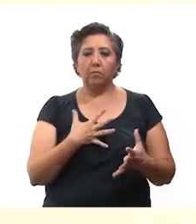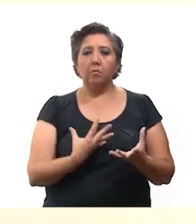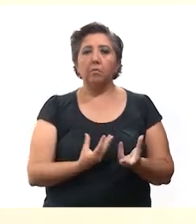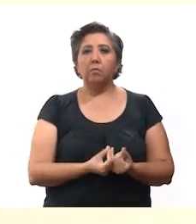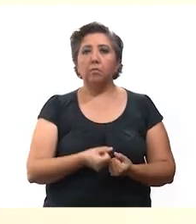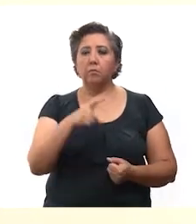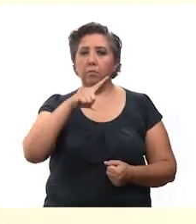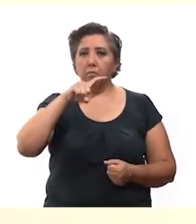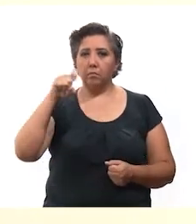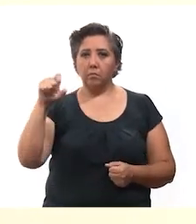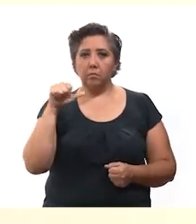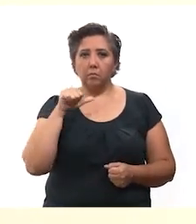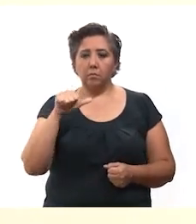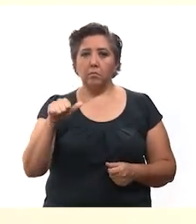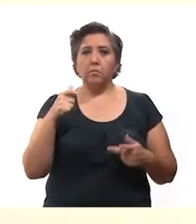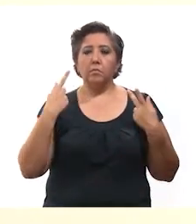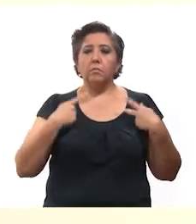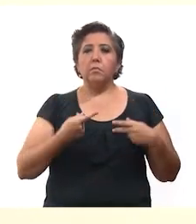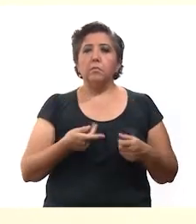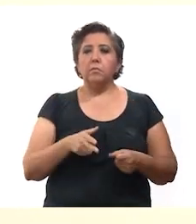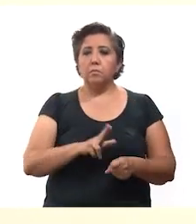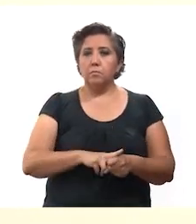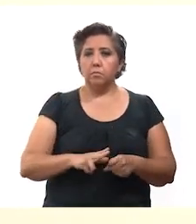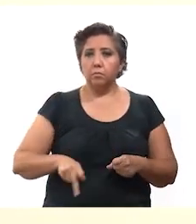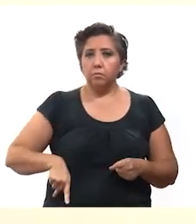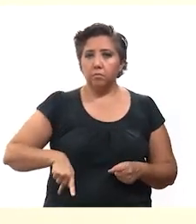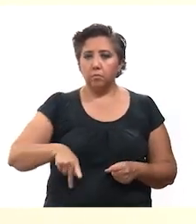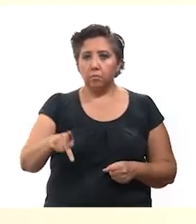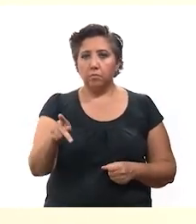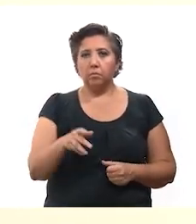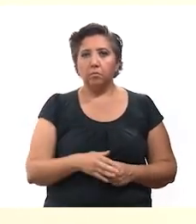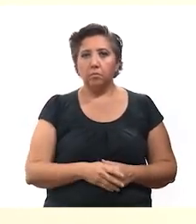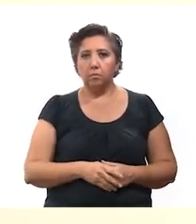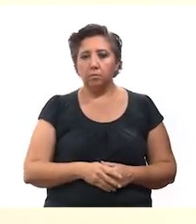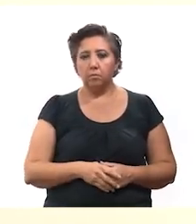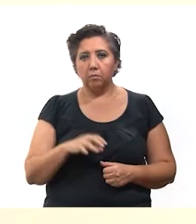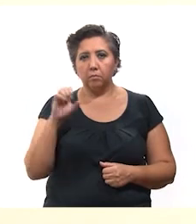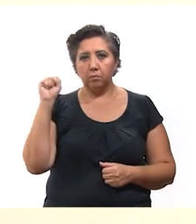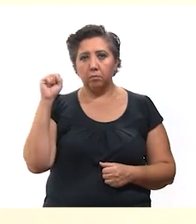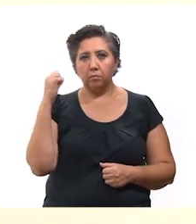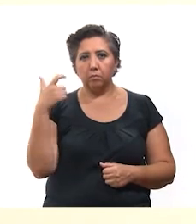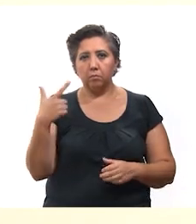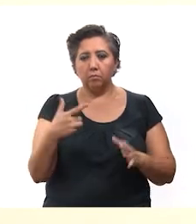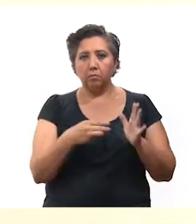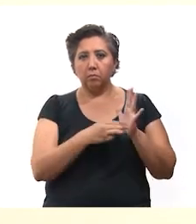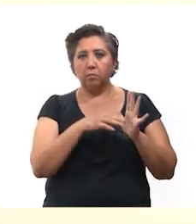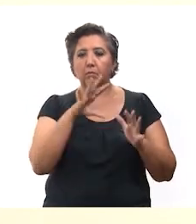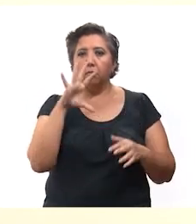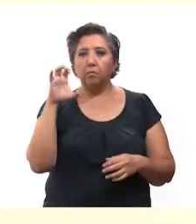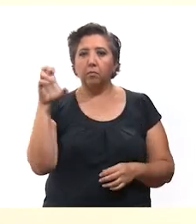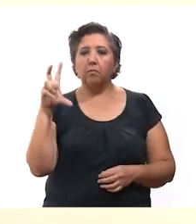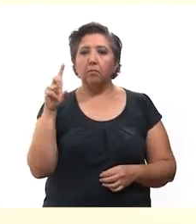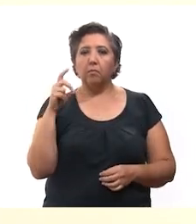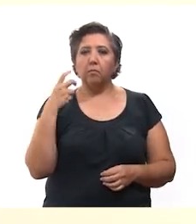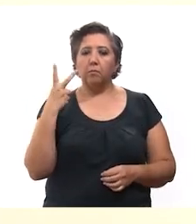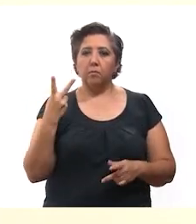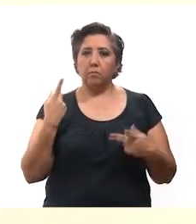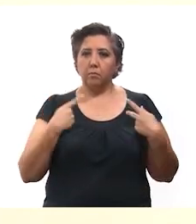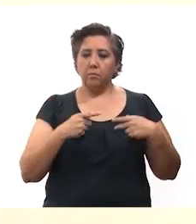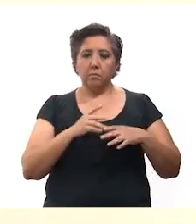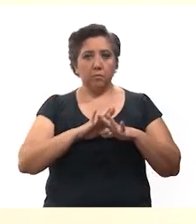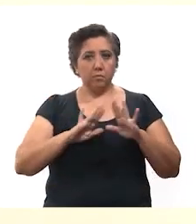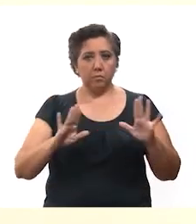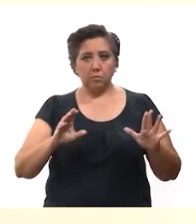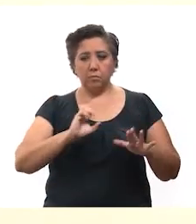hunuguma, oxtul kanasin kaka, tule progreso, saklumte, ashtizimingetel yaskukul. Ujuntule, chemash, tzitzantun,